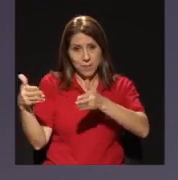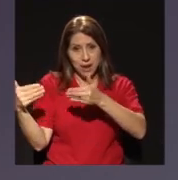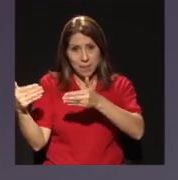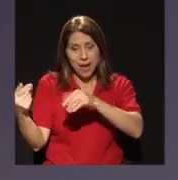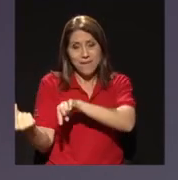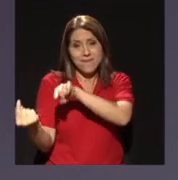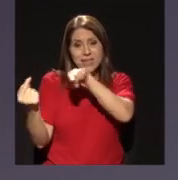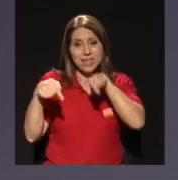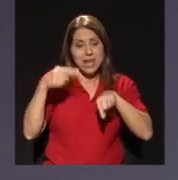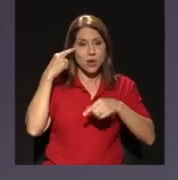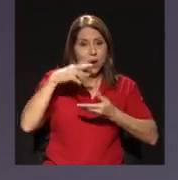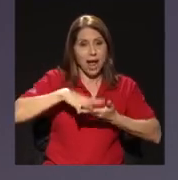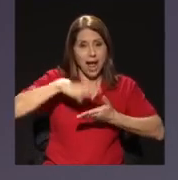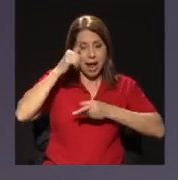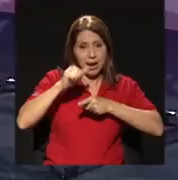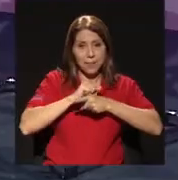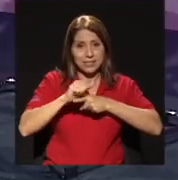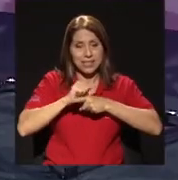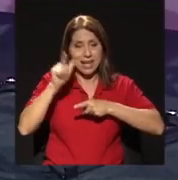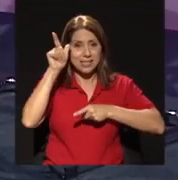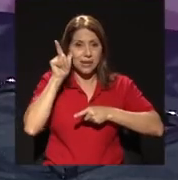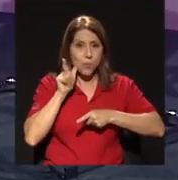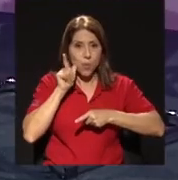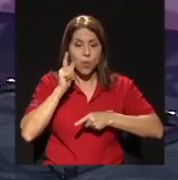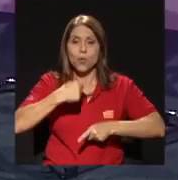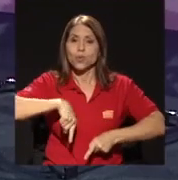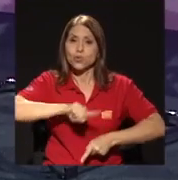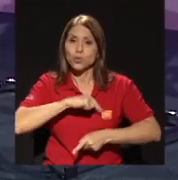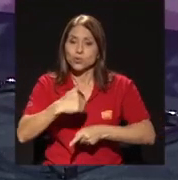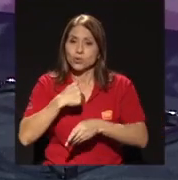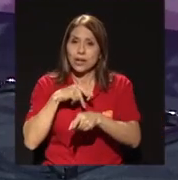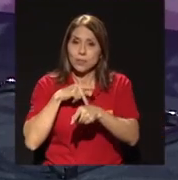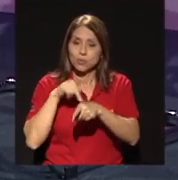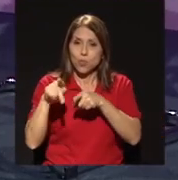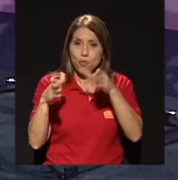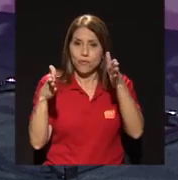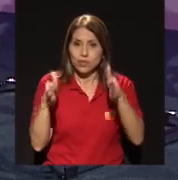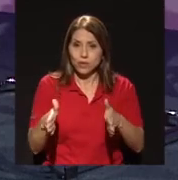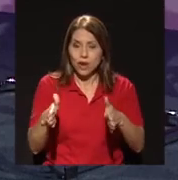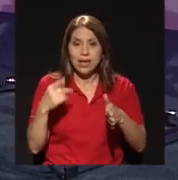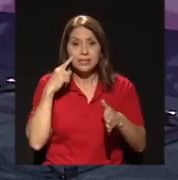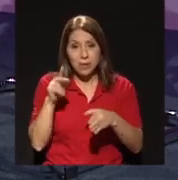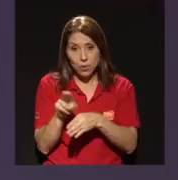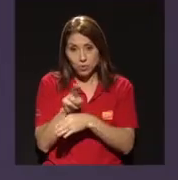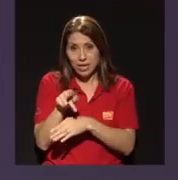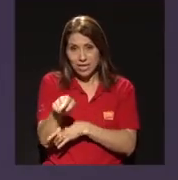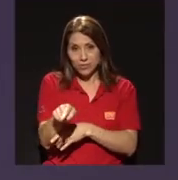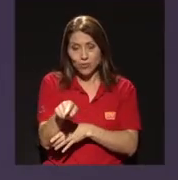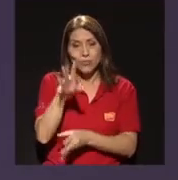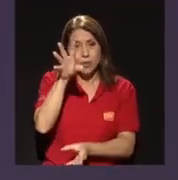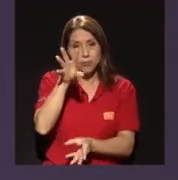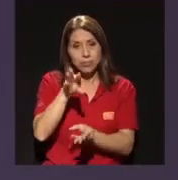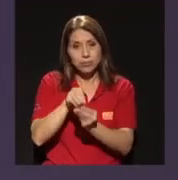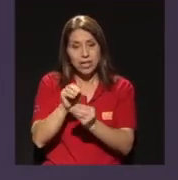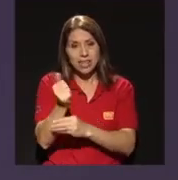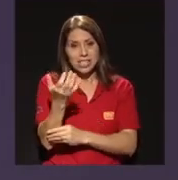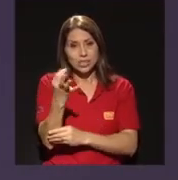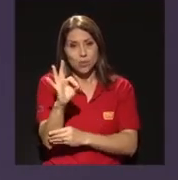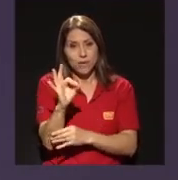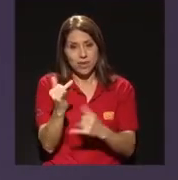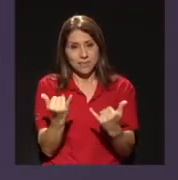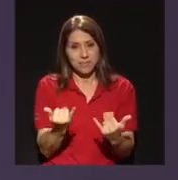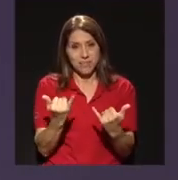tenemos personas profesionales dentro de nuestros puertos de manejo de estas grúas. Tenemos 19 por el momento y